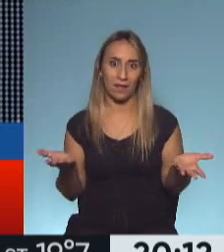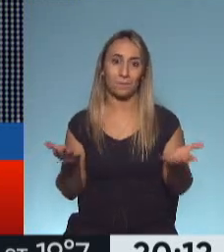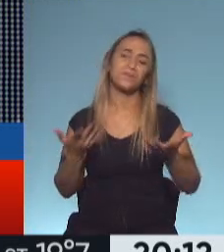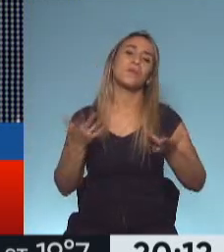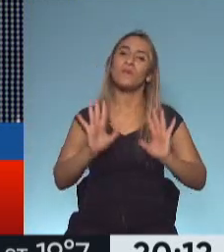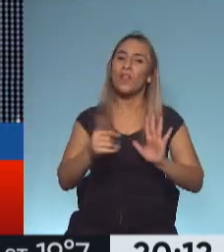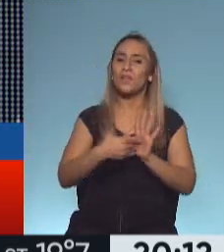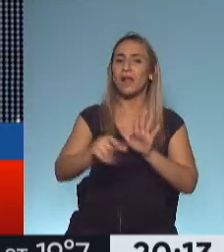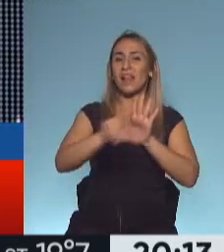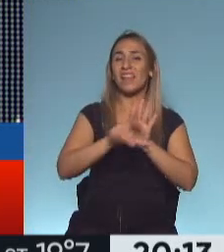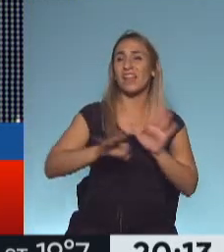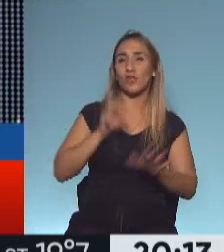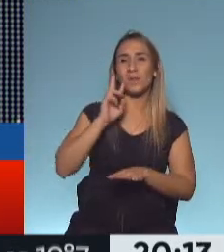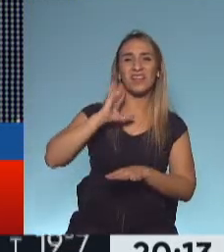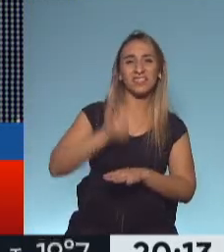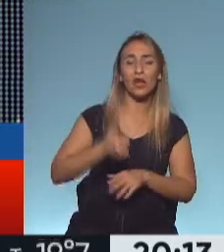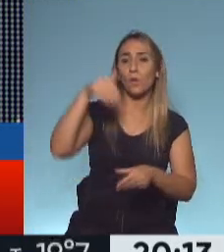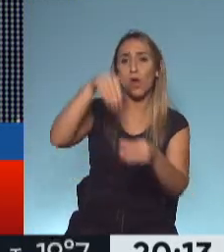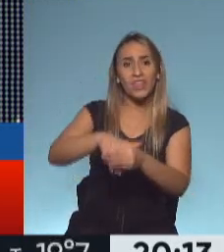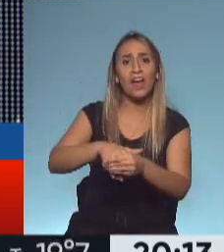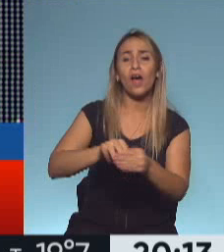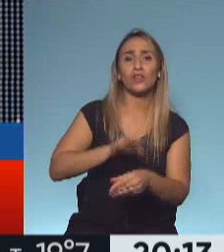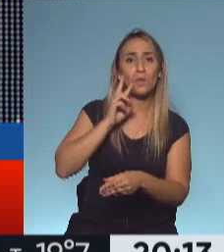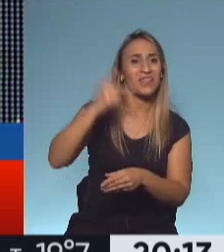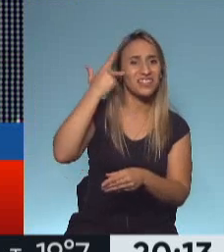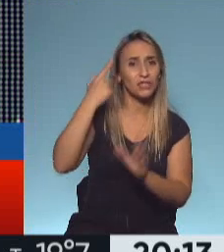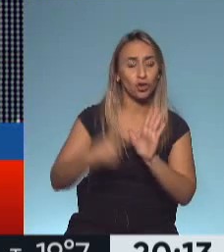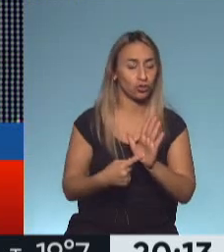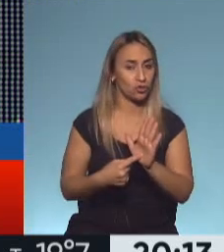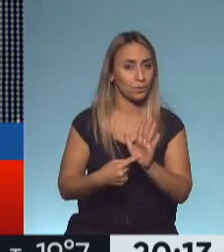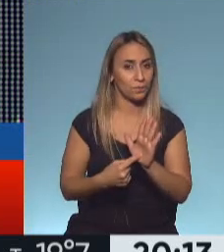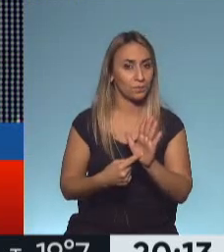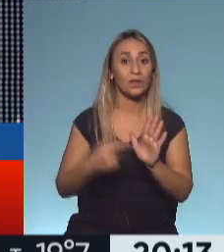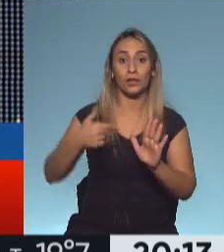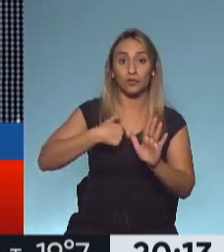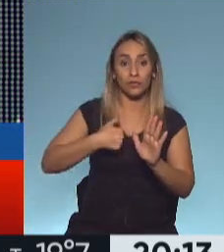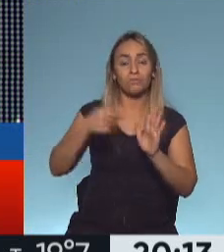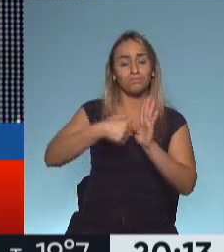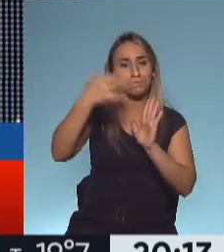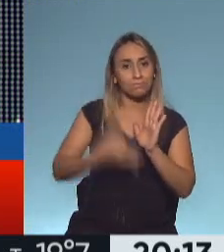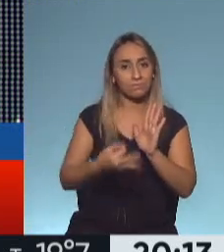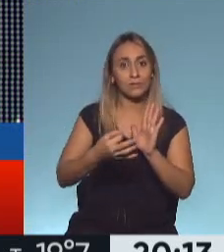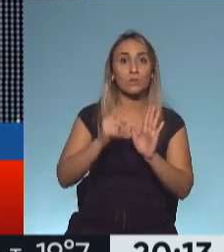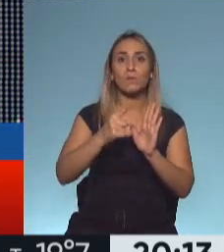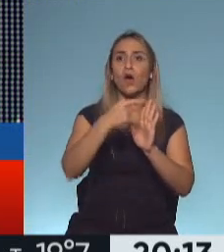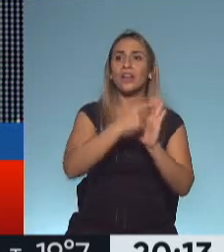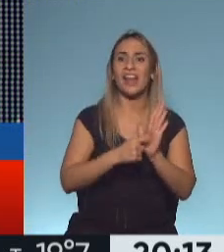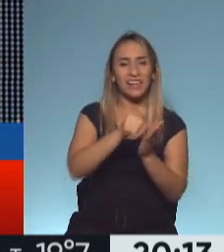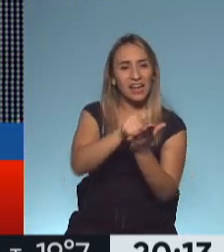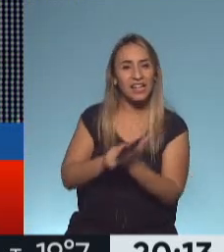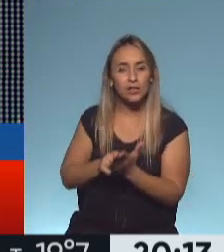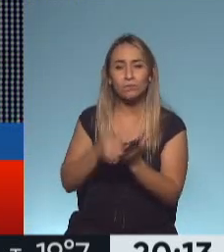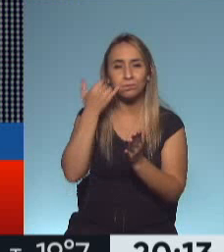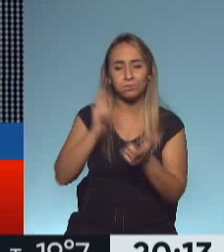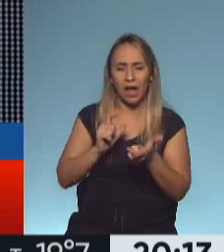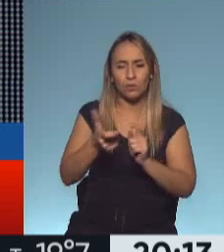un registro del 2016, una ley que se votó en el 2018. Yo acabo de iniciar una reactualización de ese registro, ayer también lo pusimos